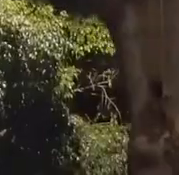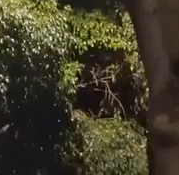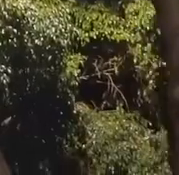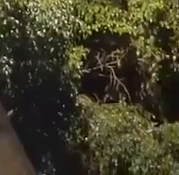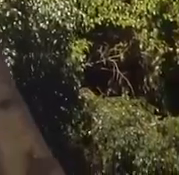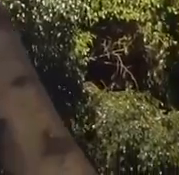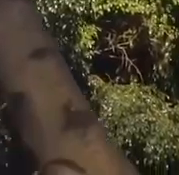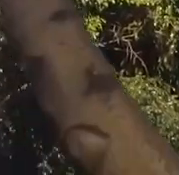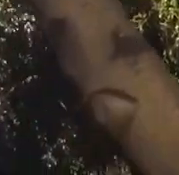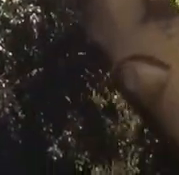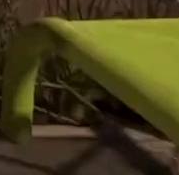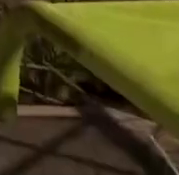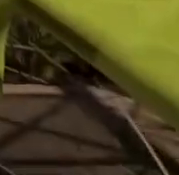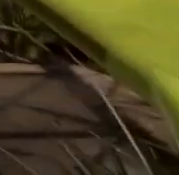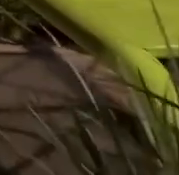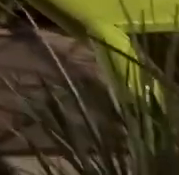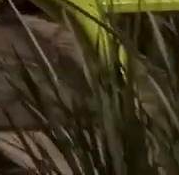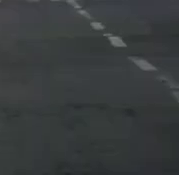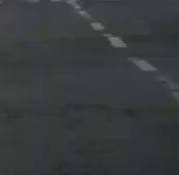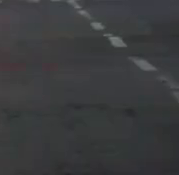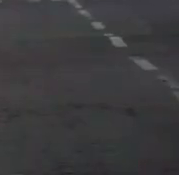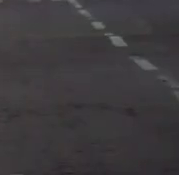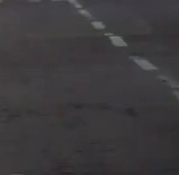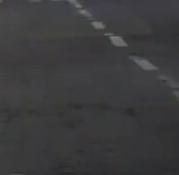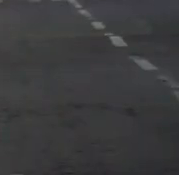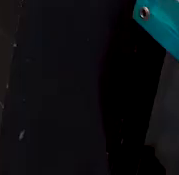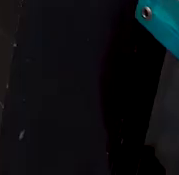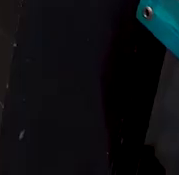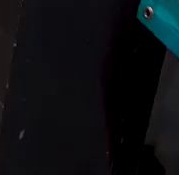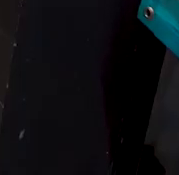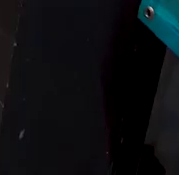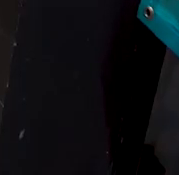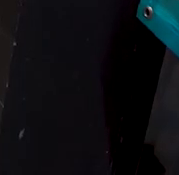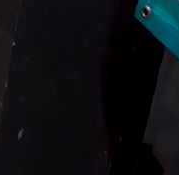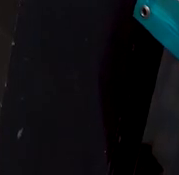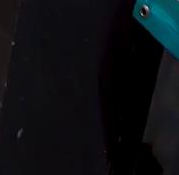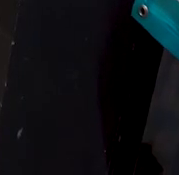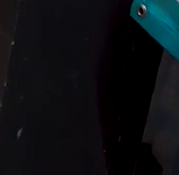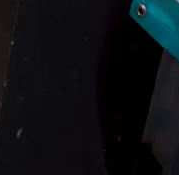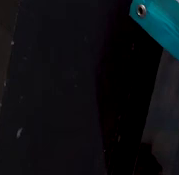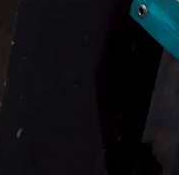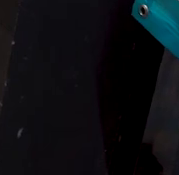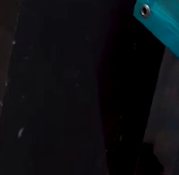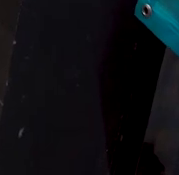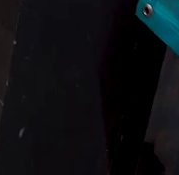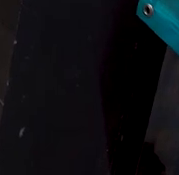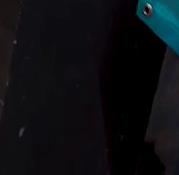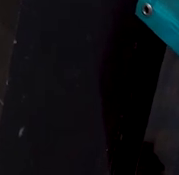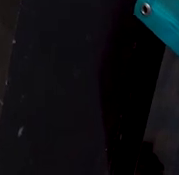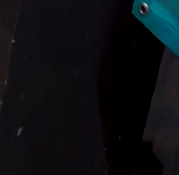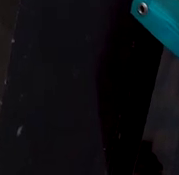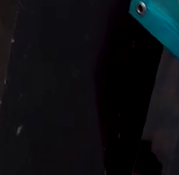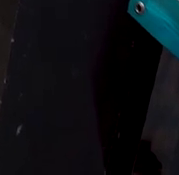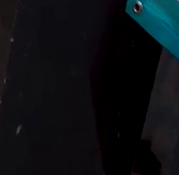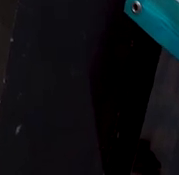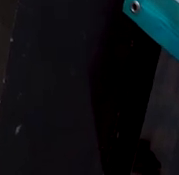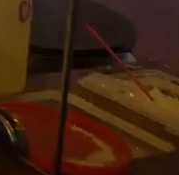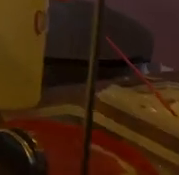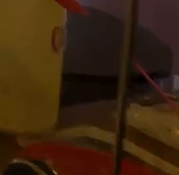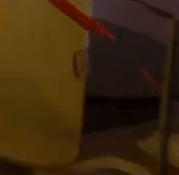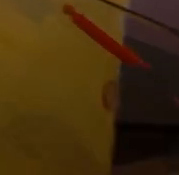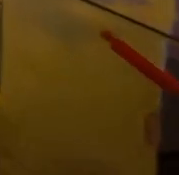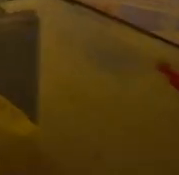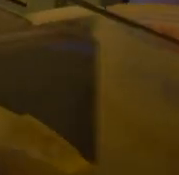Segura, que tienen mayor iluminación y mejor vigilancia. Antes no tenían